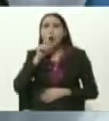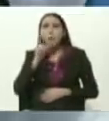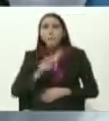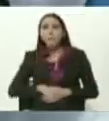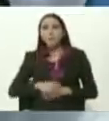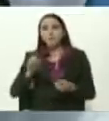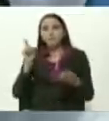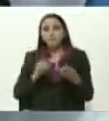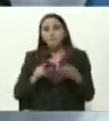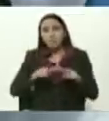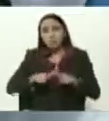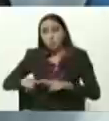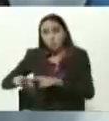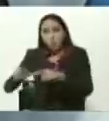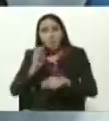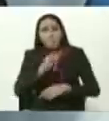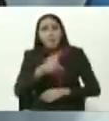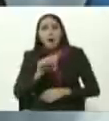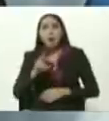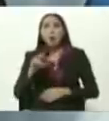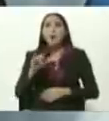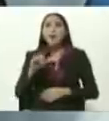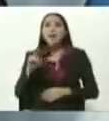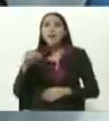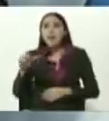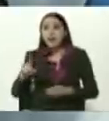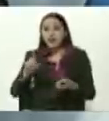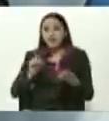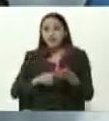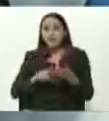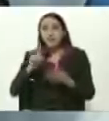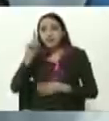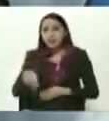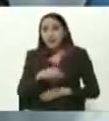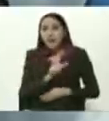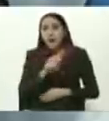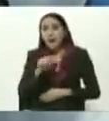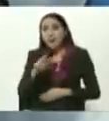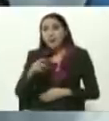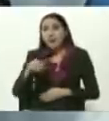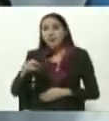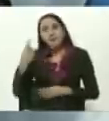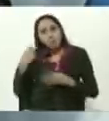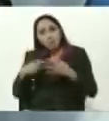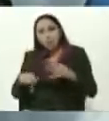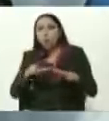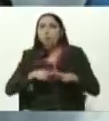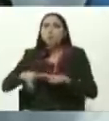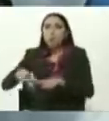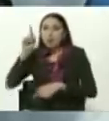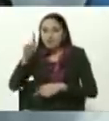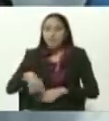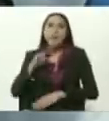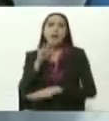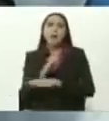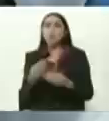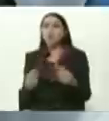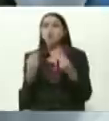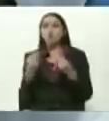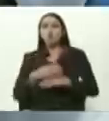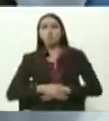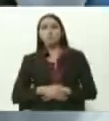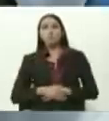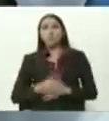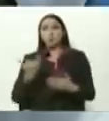residencias Las Paulinas y el conjunto residencial Atlántico Plaza, entre otros. En los distintos